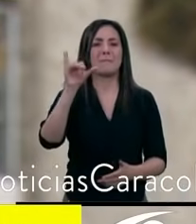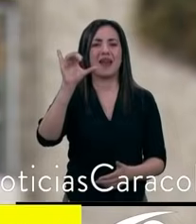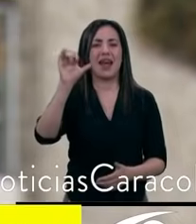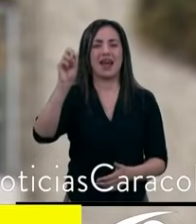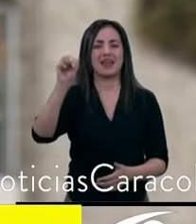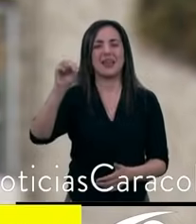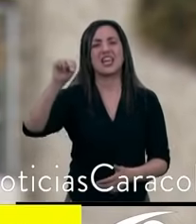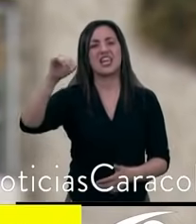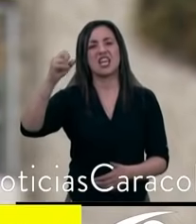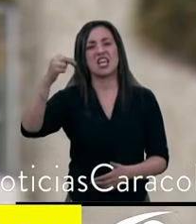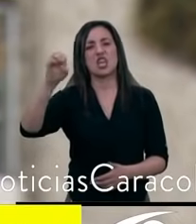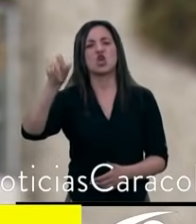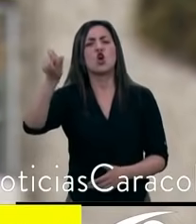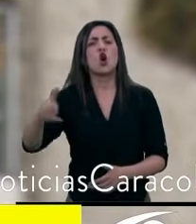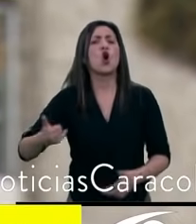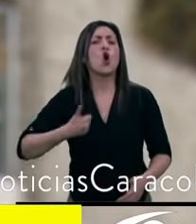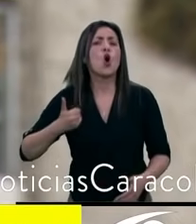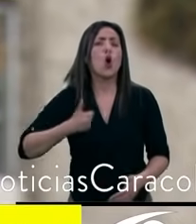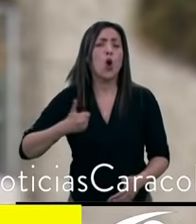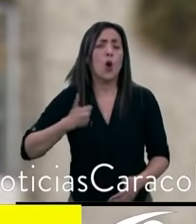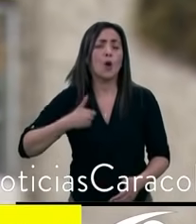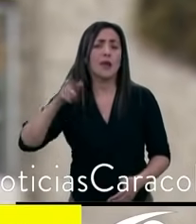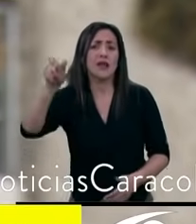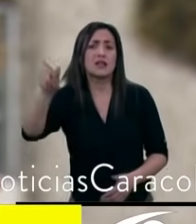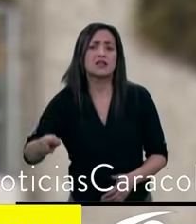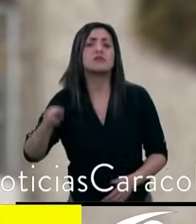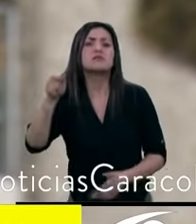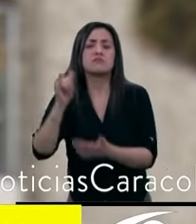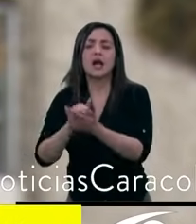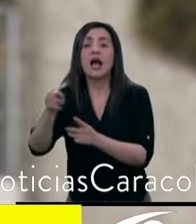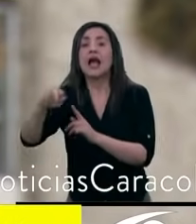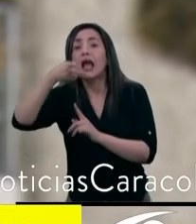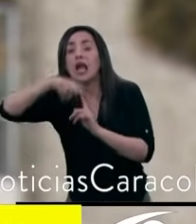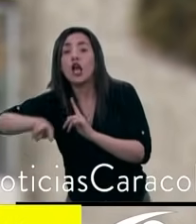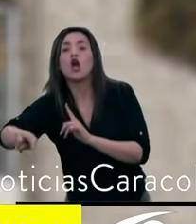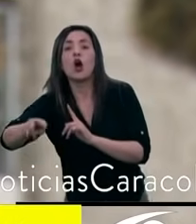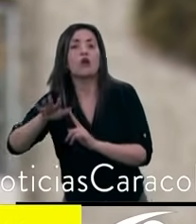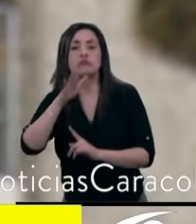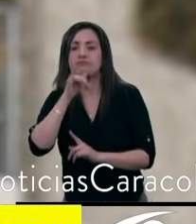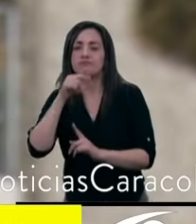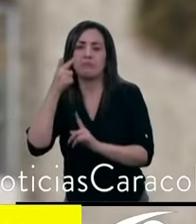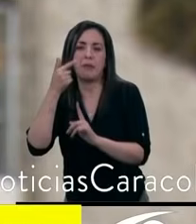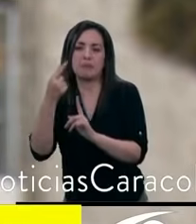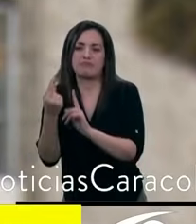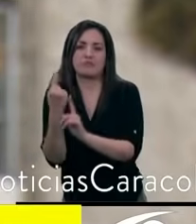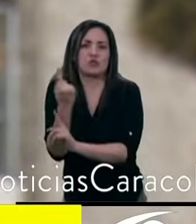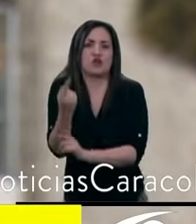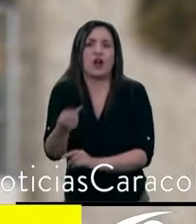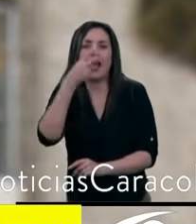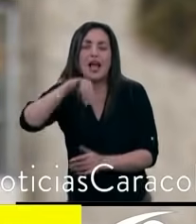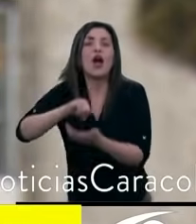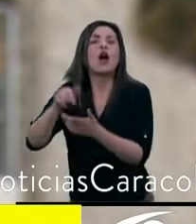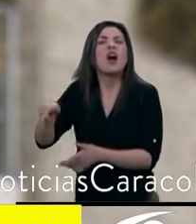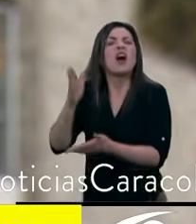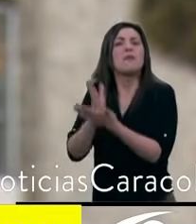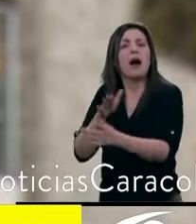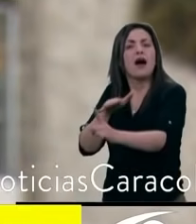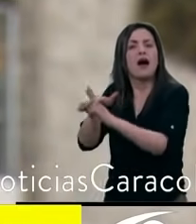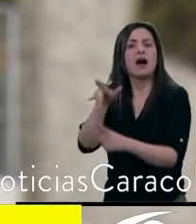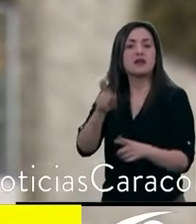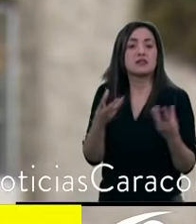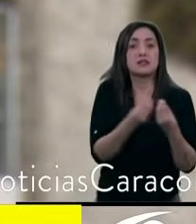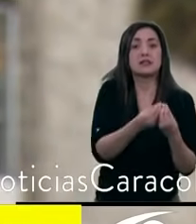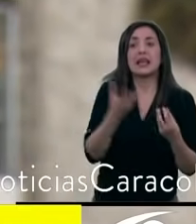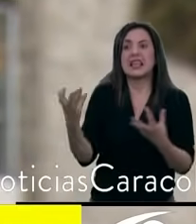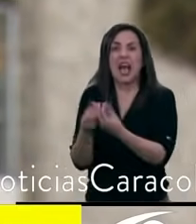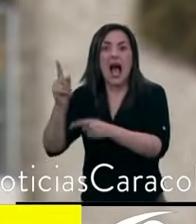24 años, quien deja huérfano a un menor de edad. Por su parte, en Soacha, en el municipio, manifestantes intentaron ingresar a la